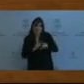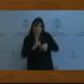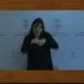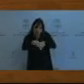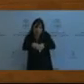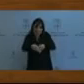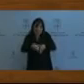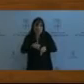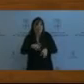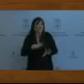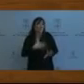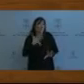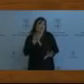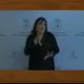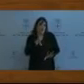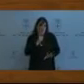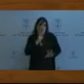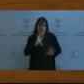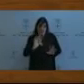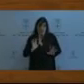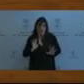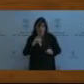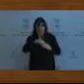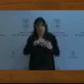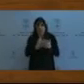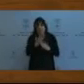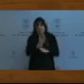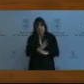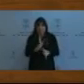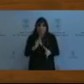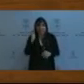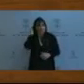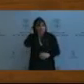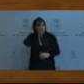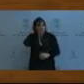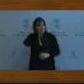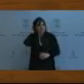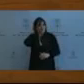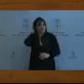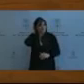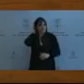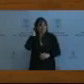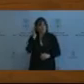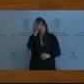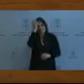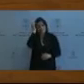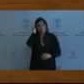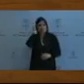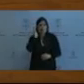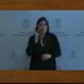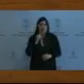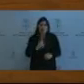propuesta simplista. Fíjense, respecto a la generación de una bolsa de terrenos fértiles, tal vez